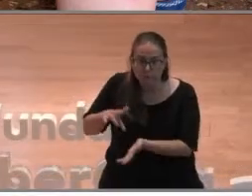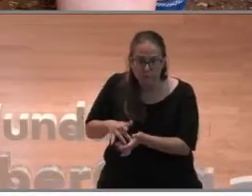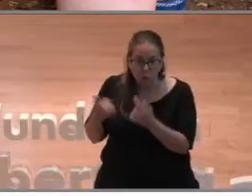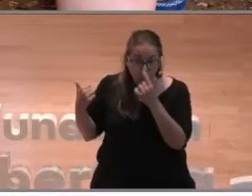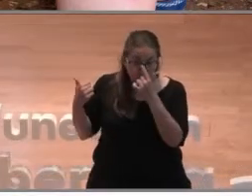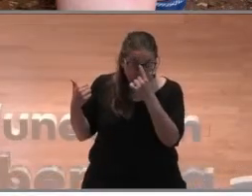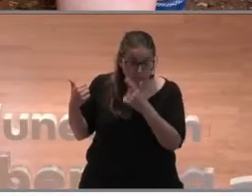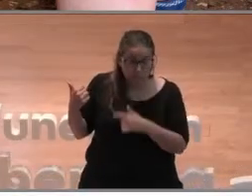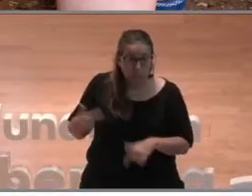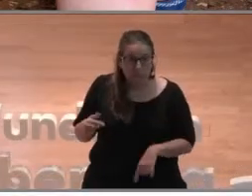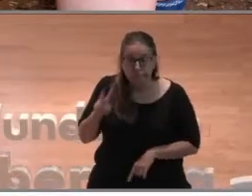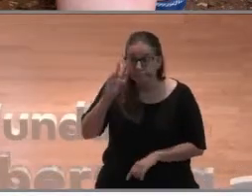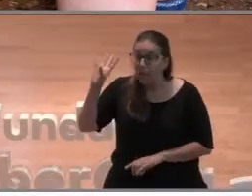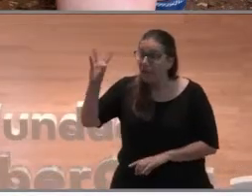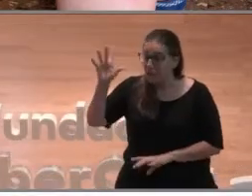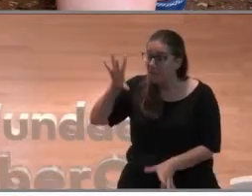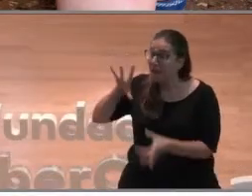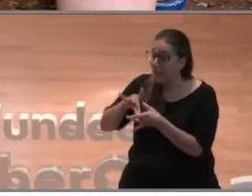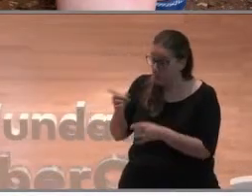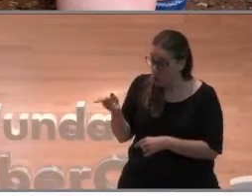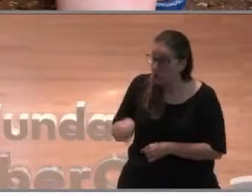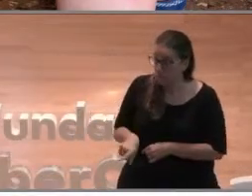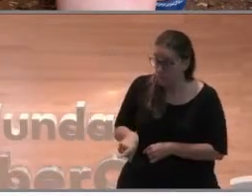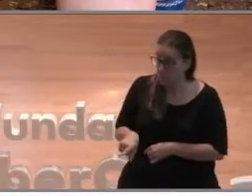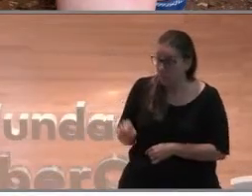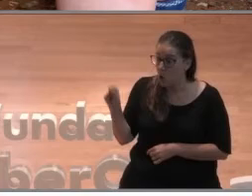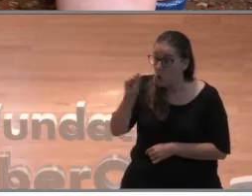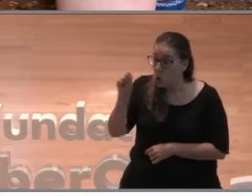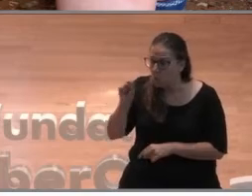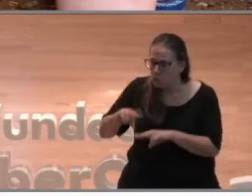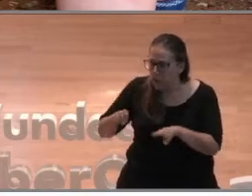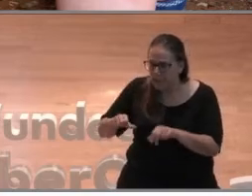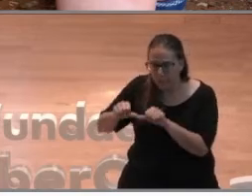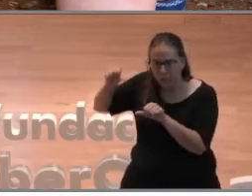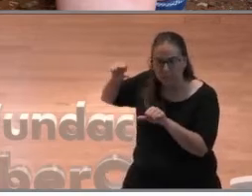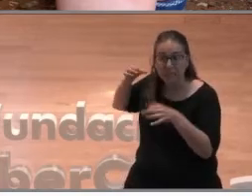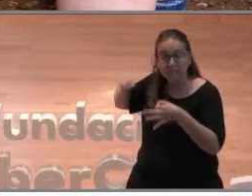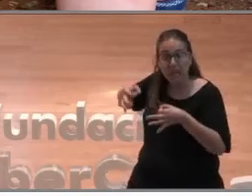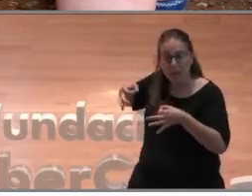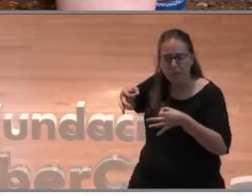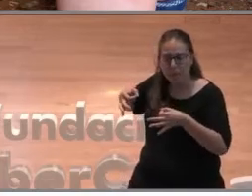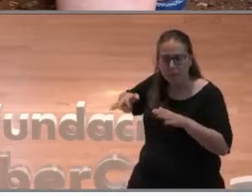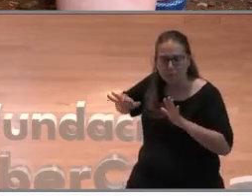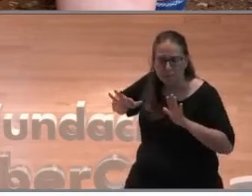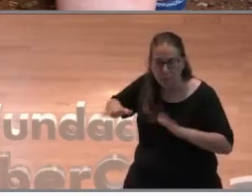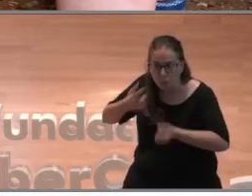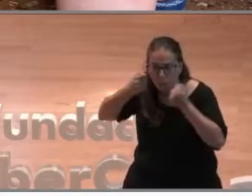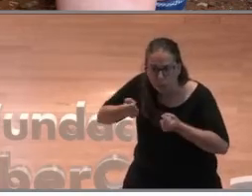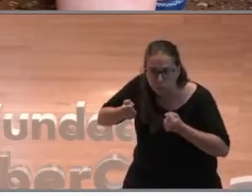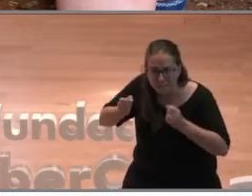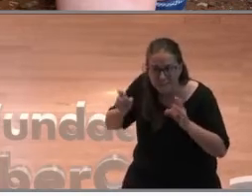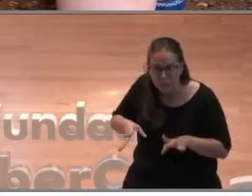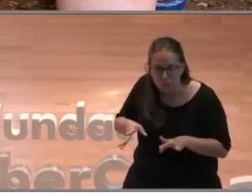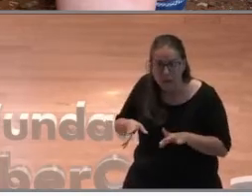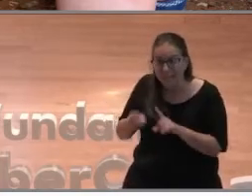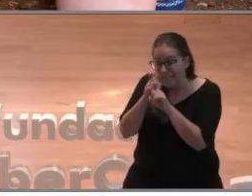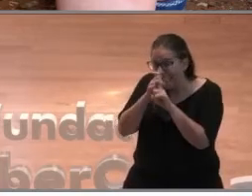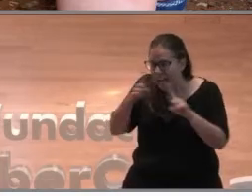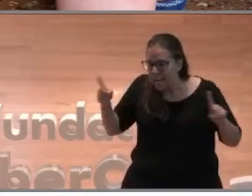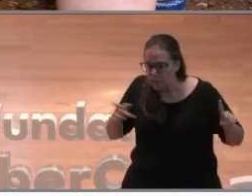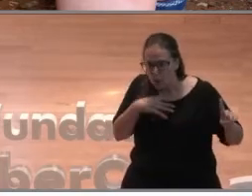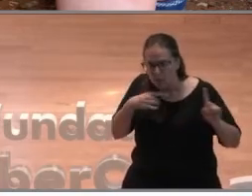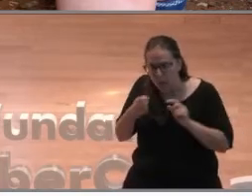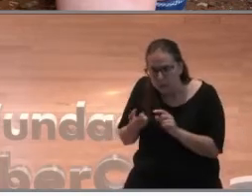también tiene que ver el clima, ¿no? En esto. La mosca negra siempre ha estado, pero no ha estado con tanta intensidad y tantos días al año. Resulta